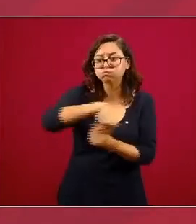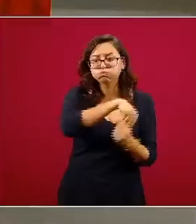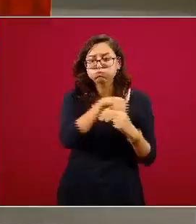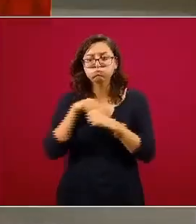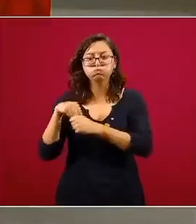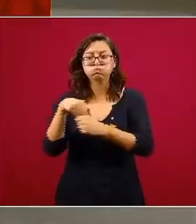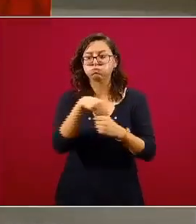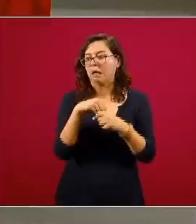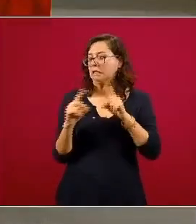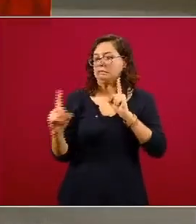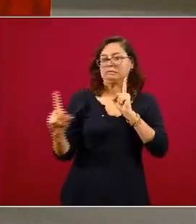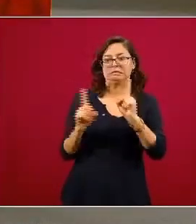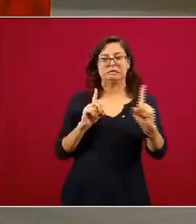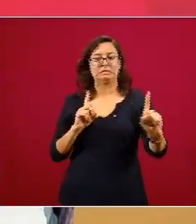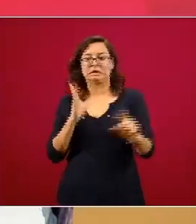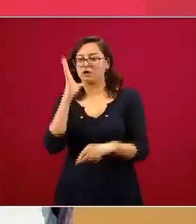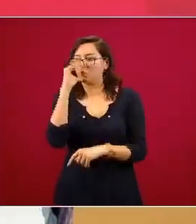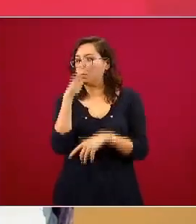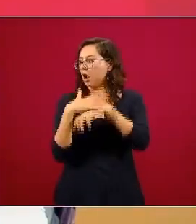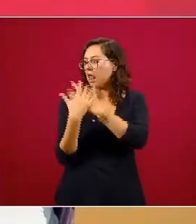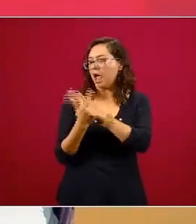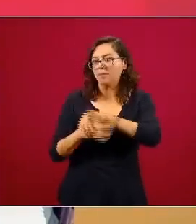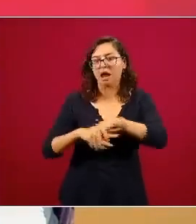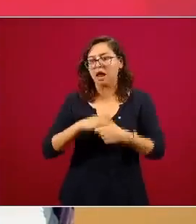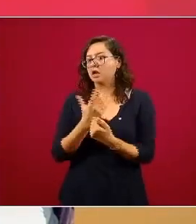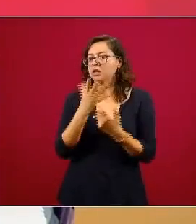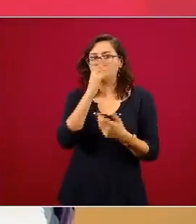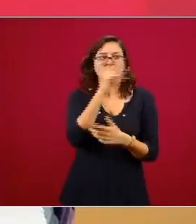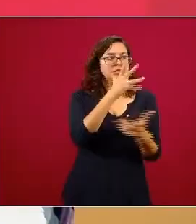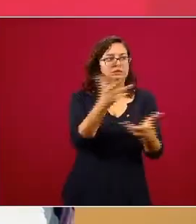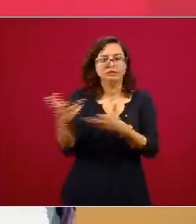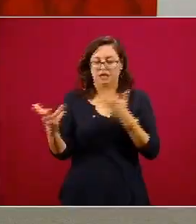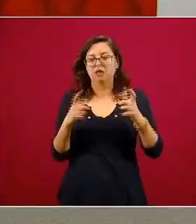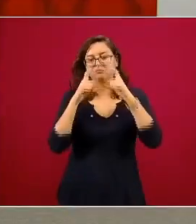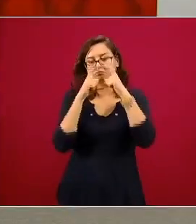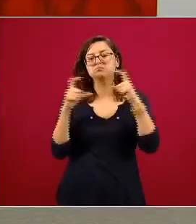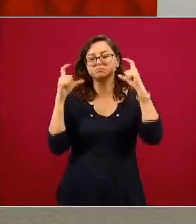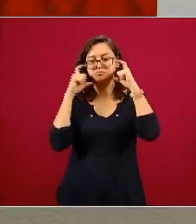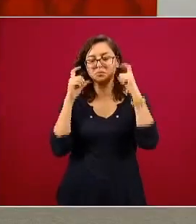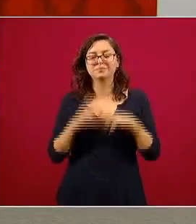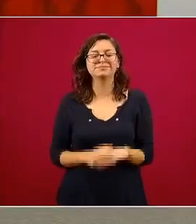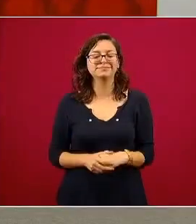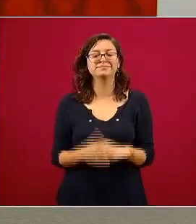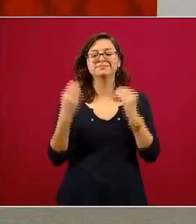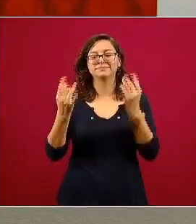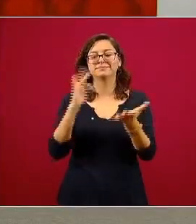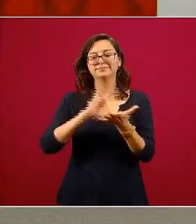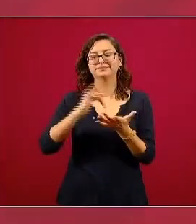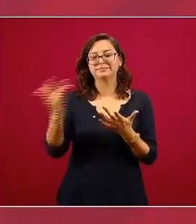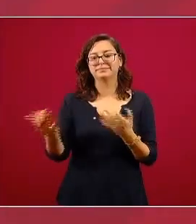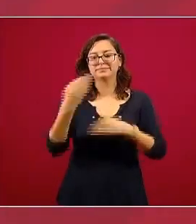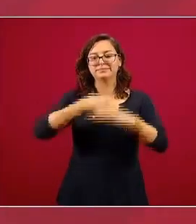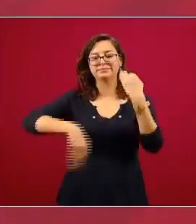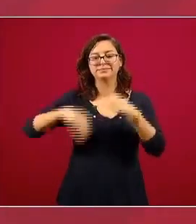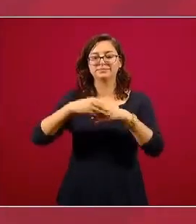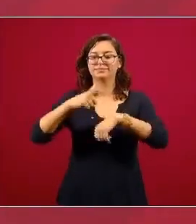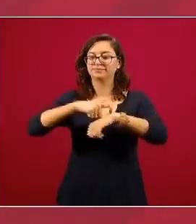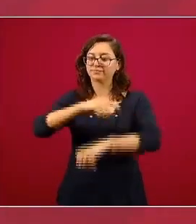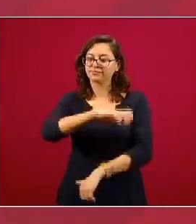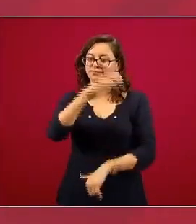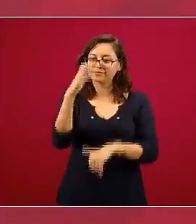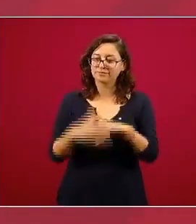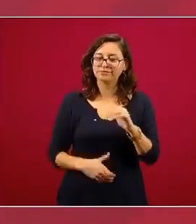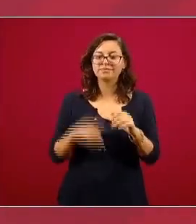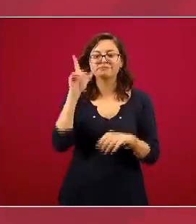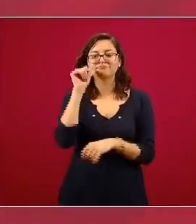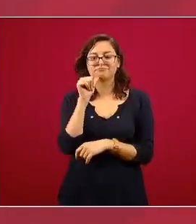en donde no puedo llevar a cabo estas tres actividades de una manera eficiente. Bueno, pues muchas gracias a todos, se nos acabó el tiempo por el día de hoy,